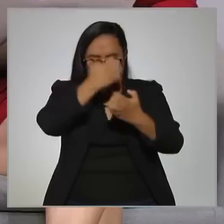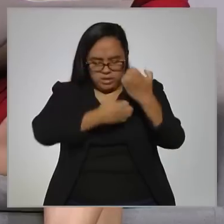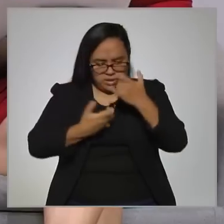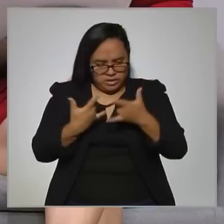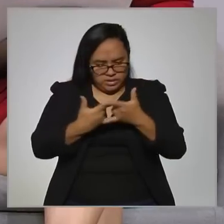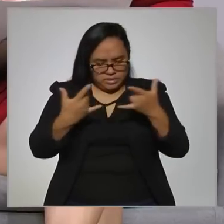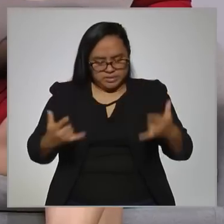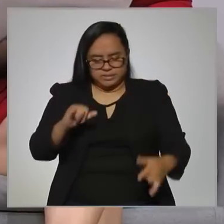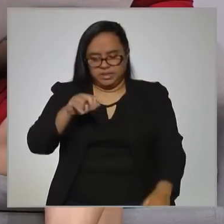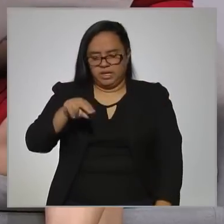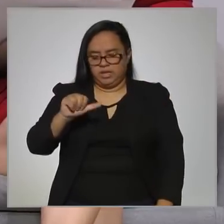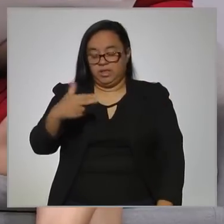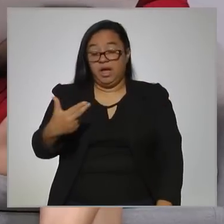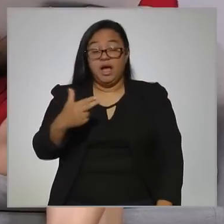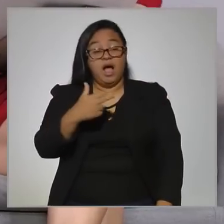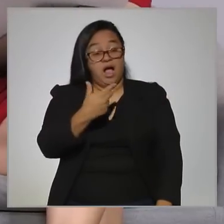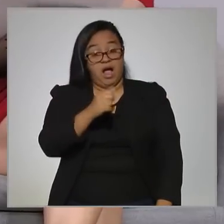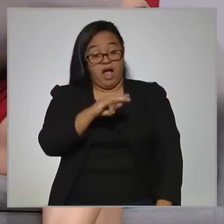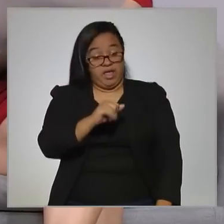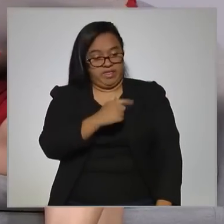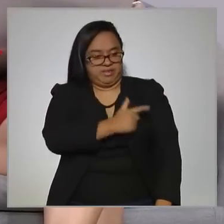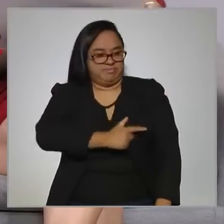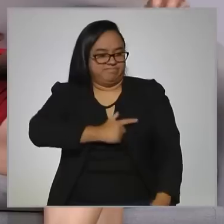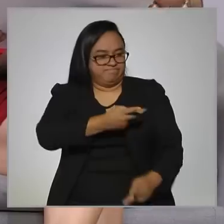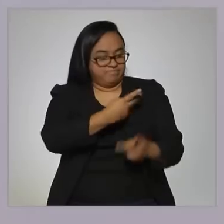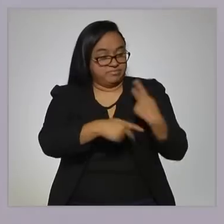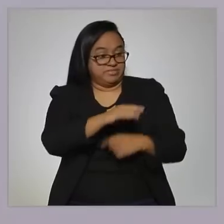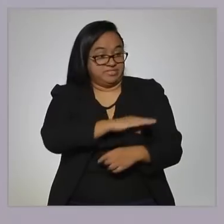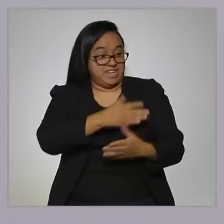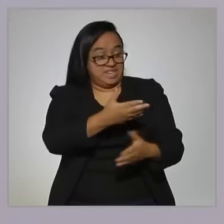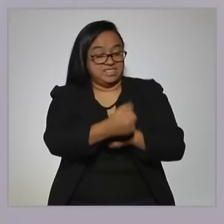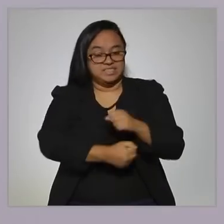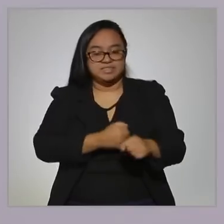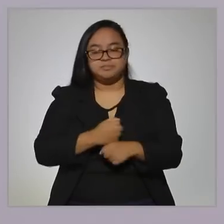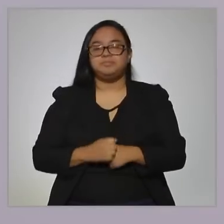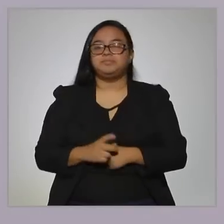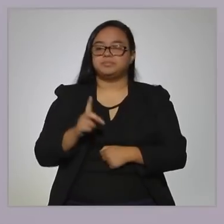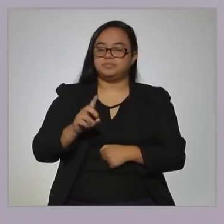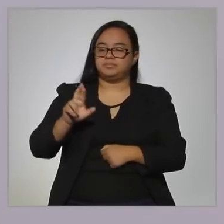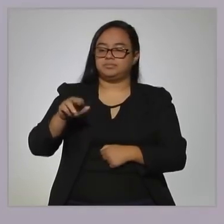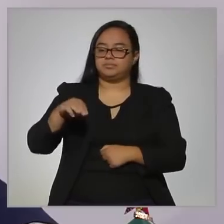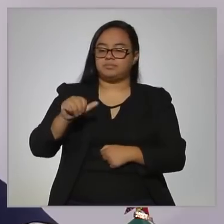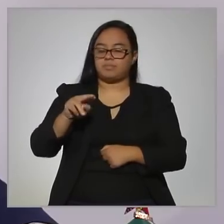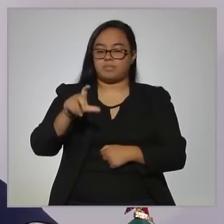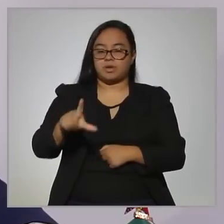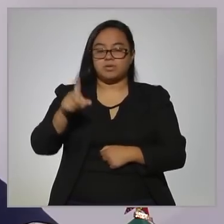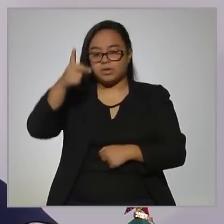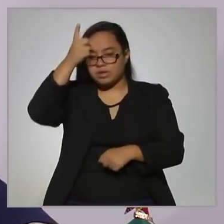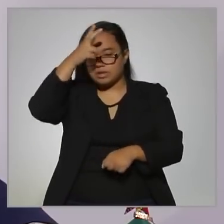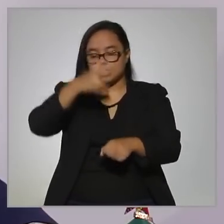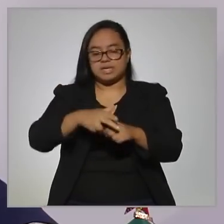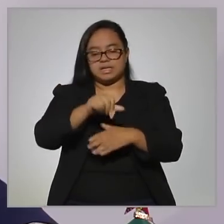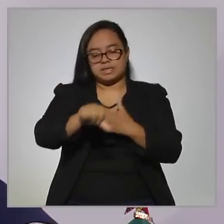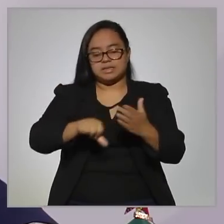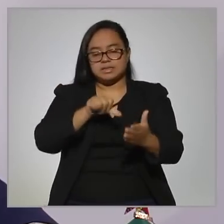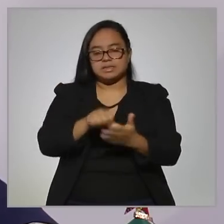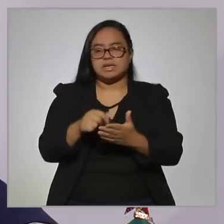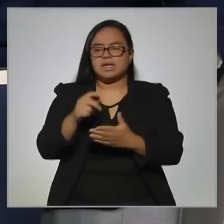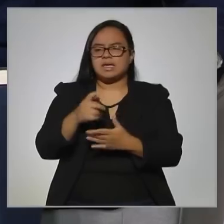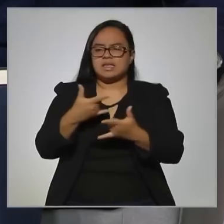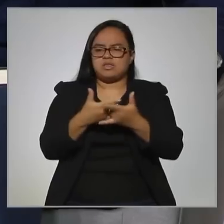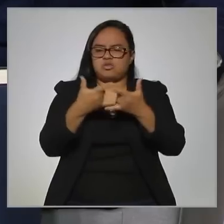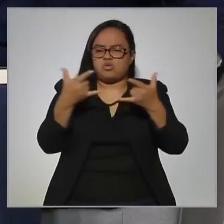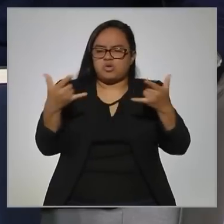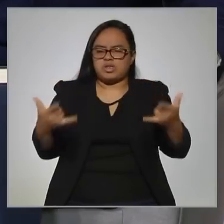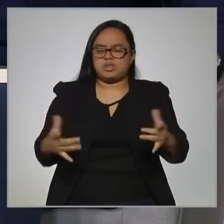Históricos del INAH. Ania, qué gusto. Muchas feliz gracias. año. Feliz año. El doctor Manuel Ramos Medina, él es director del Centro de Estudios de Historia de